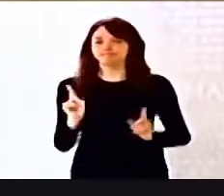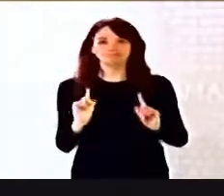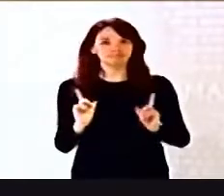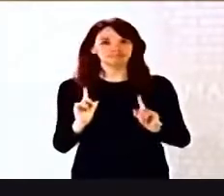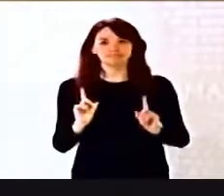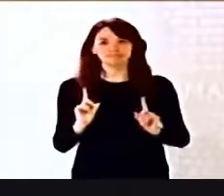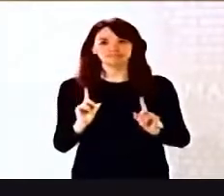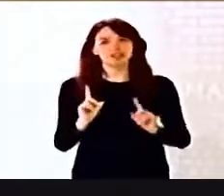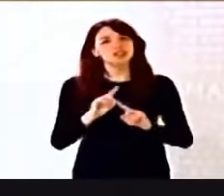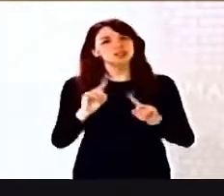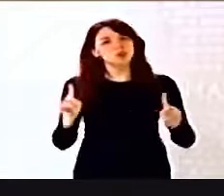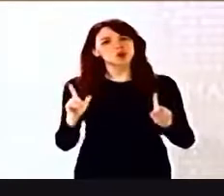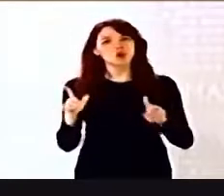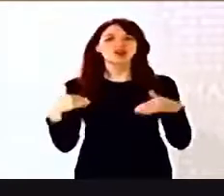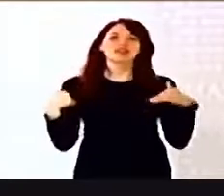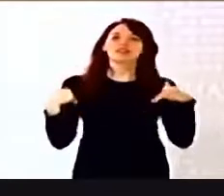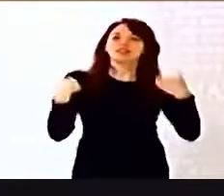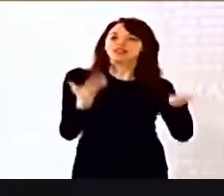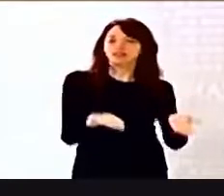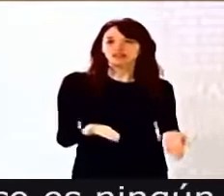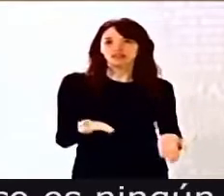tampoco es ningún regalo.